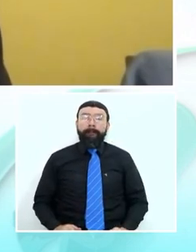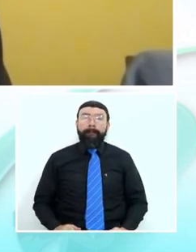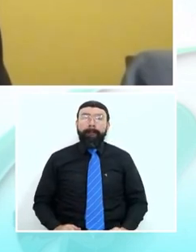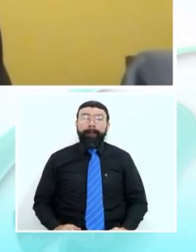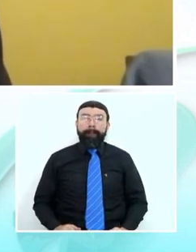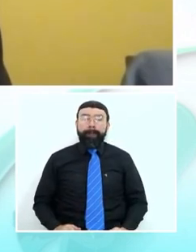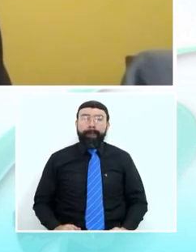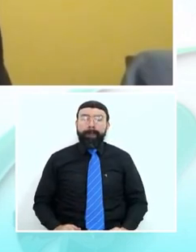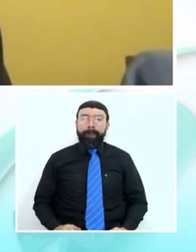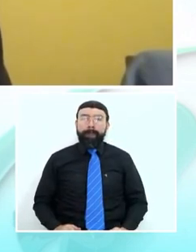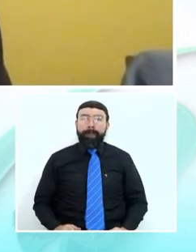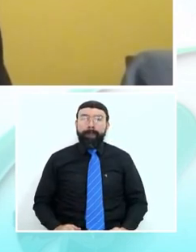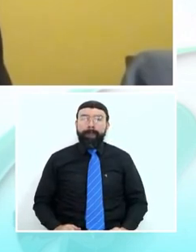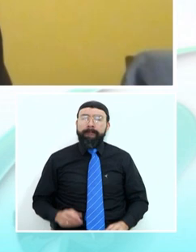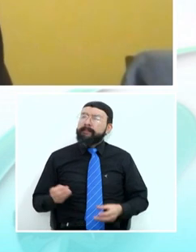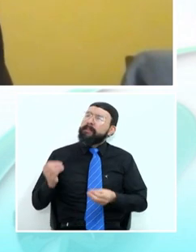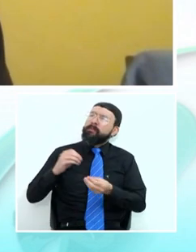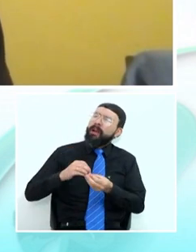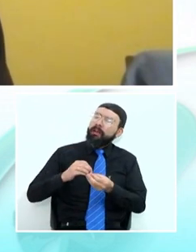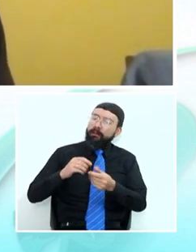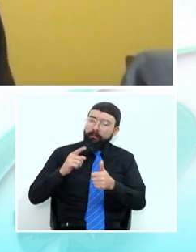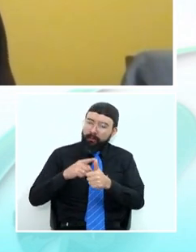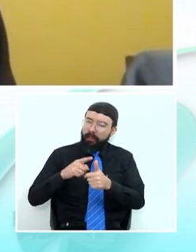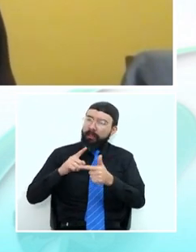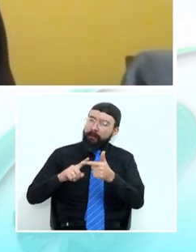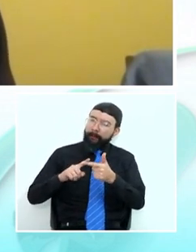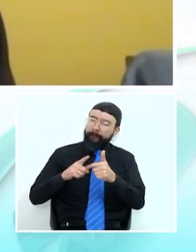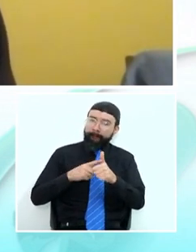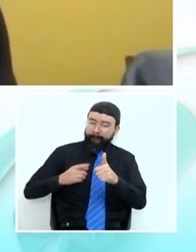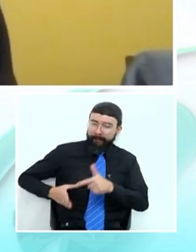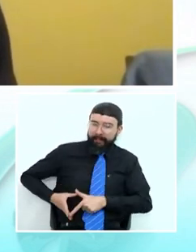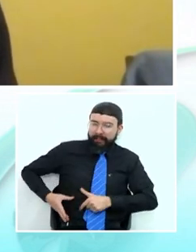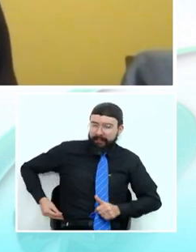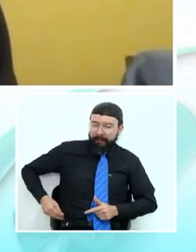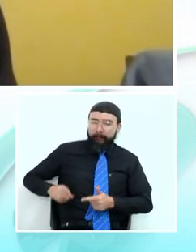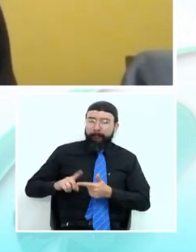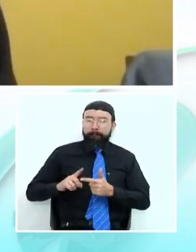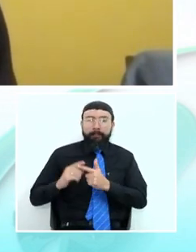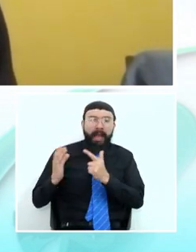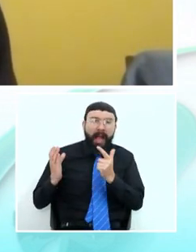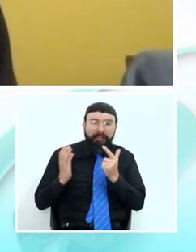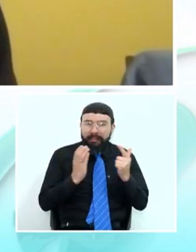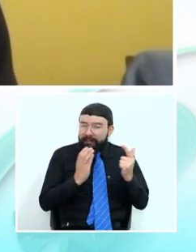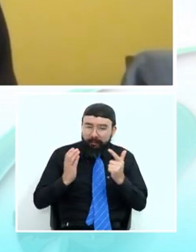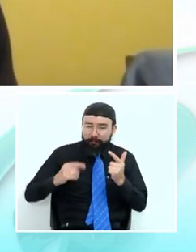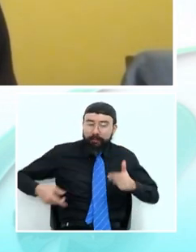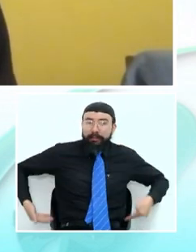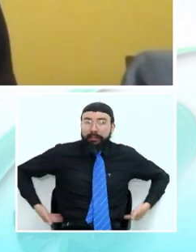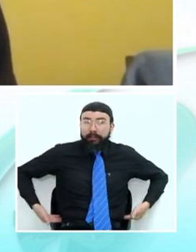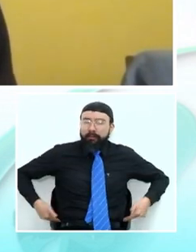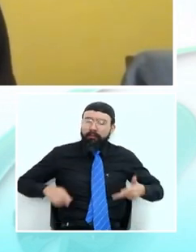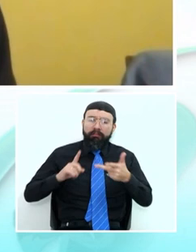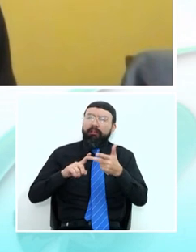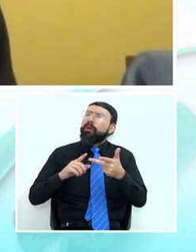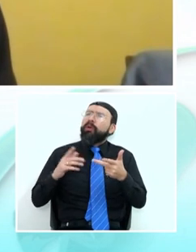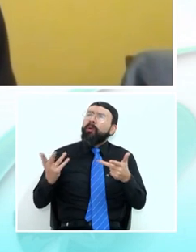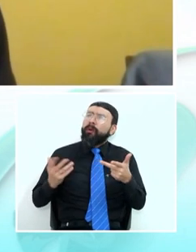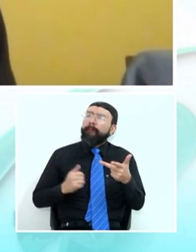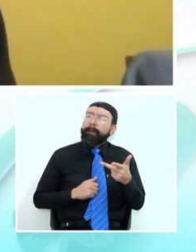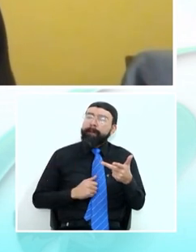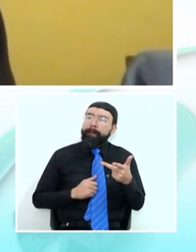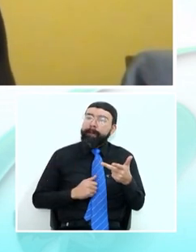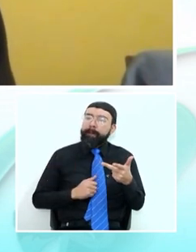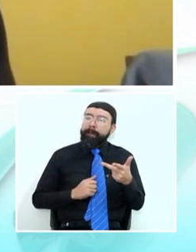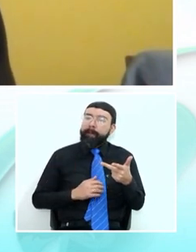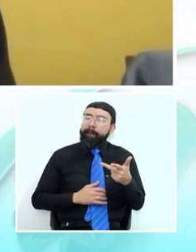Bueno, ¿qué otras tenemos para desintoxicar? Ya hablamos tamarindo, hígado, sandía, riñones. Ahora, el sí. Pulmón. Sí.